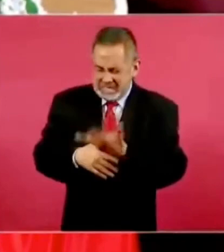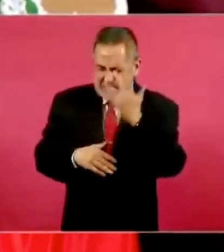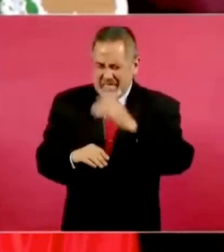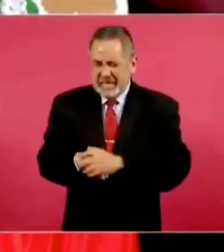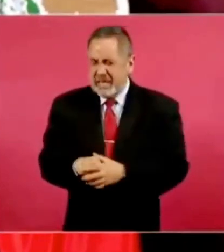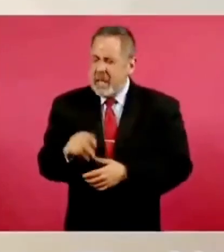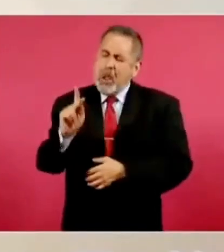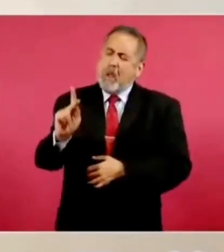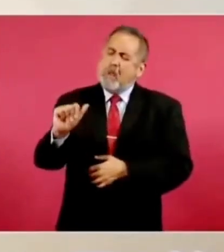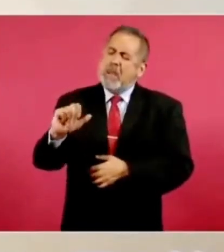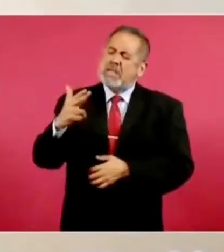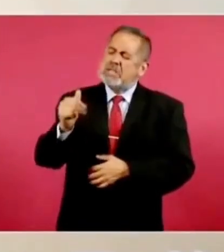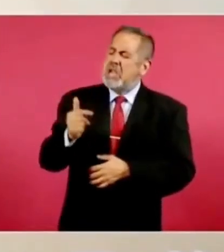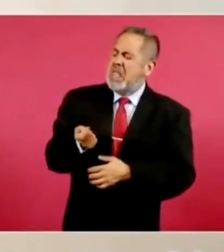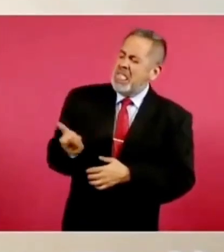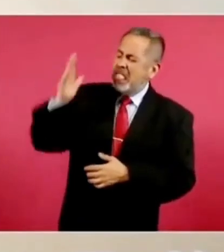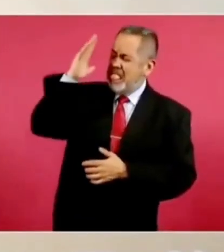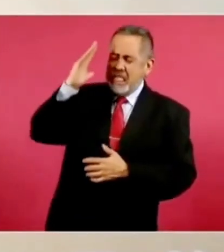Pachá,